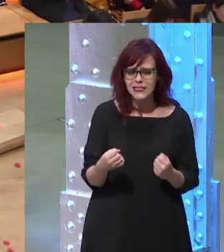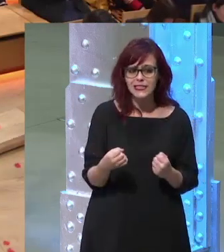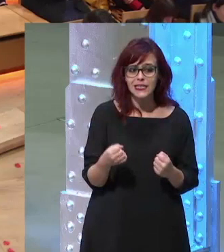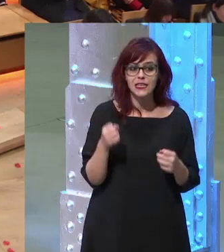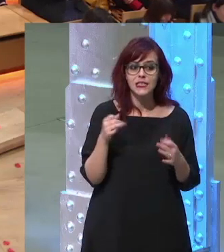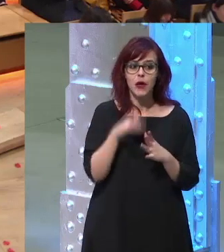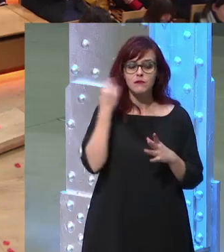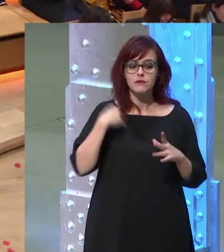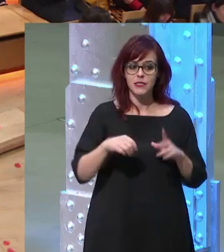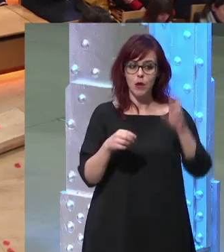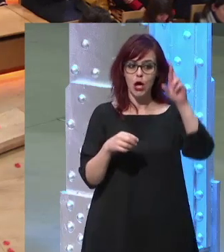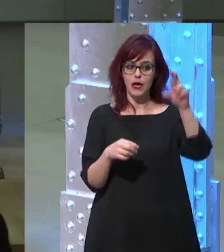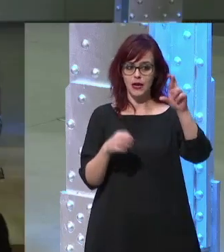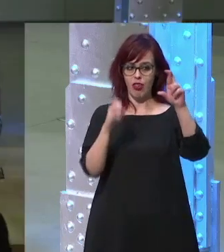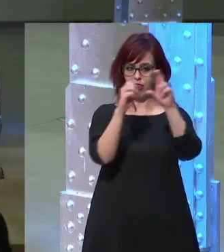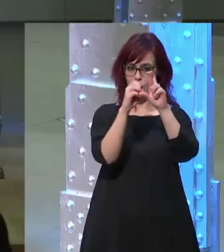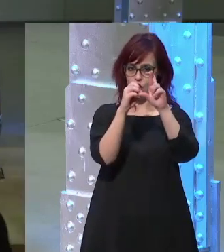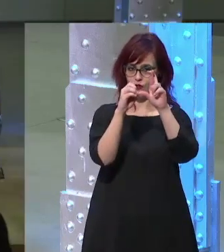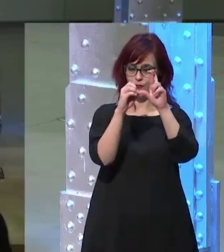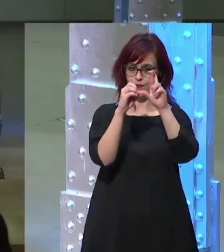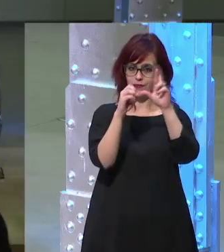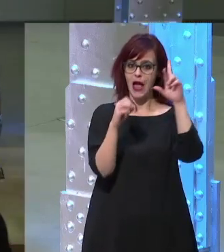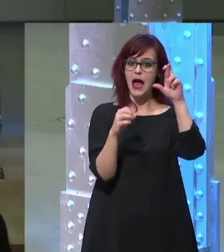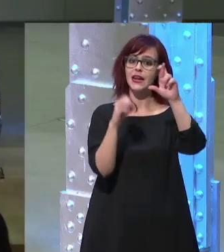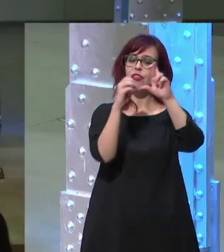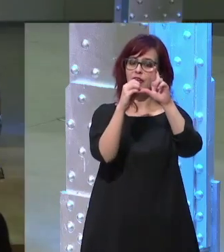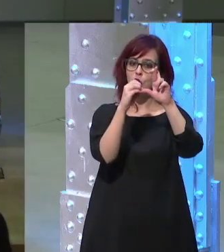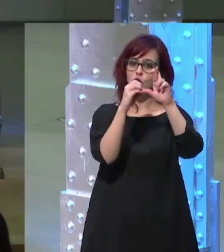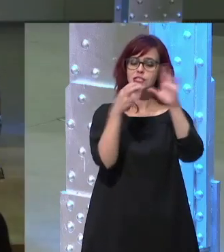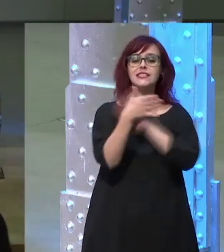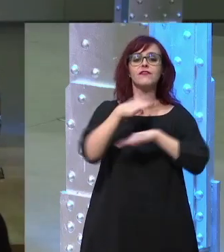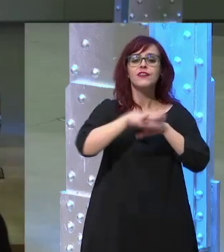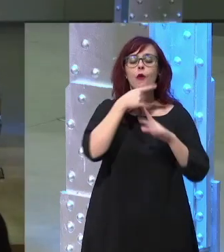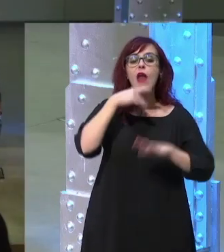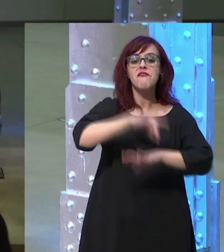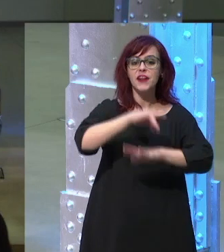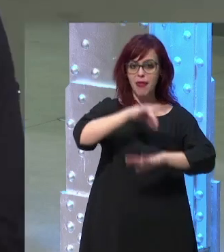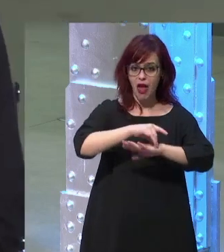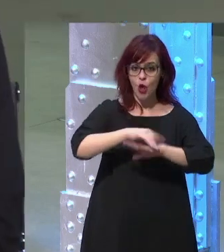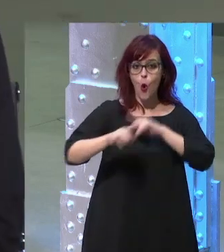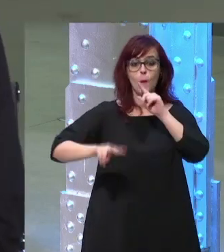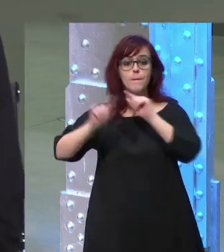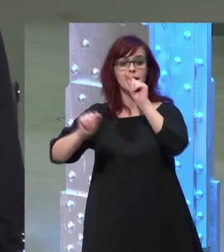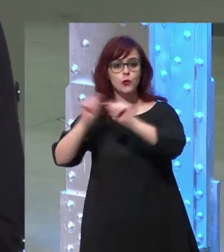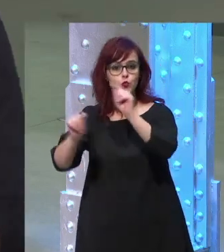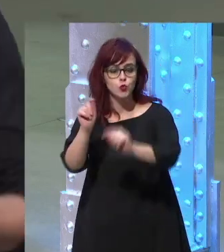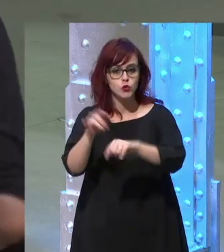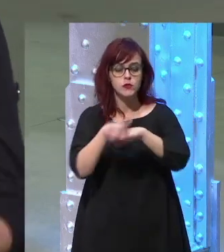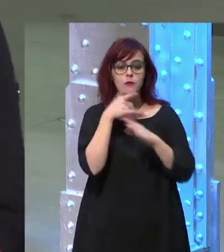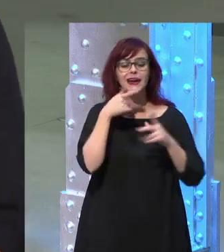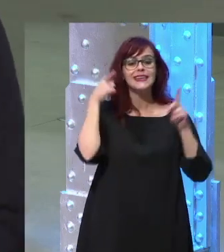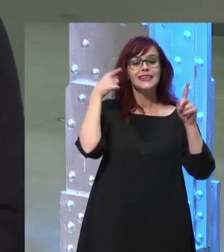ese símbolo, es una R0. Y esa R0 es la capacidad que tiene una enfermedad o un virus de